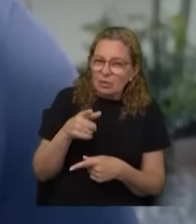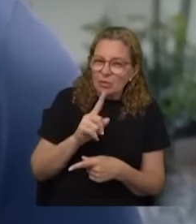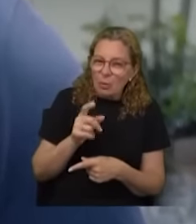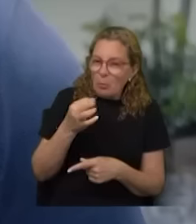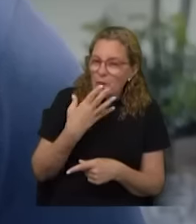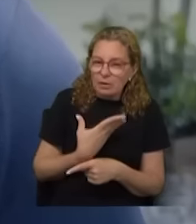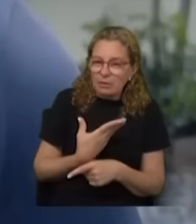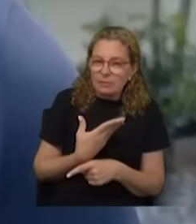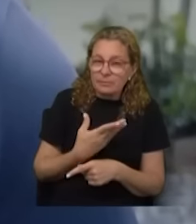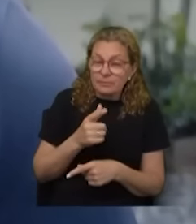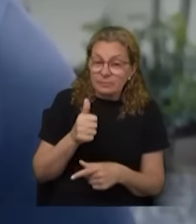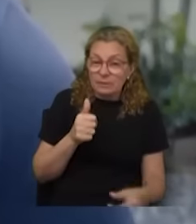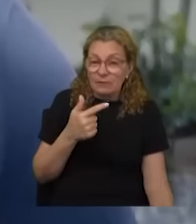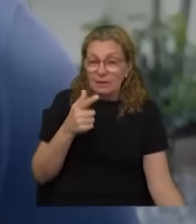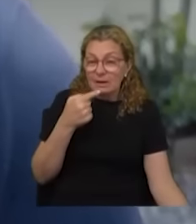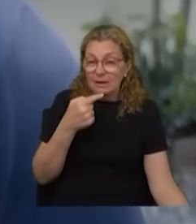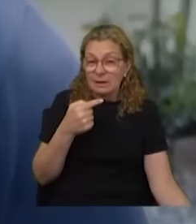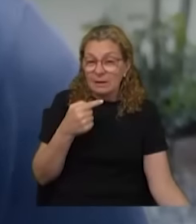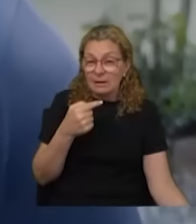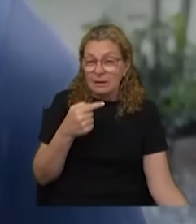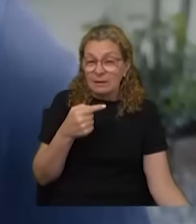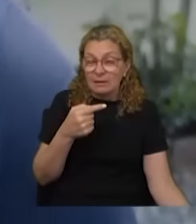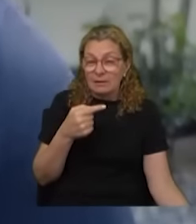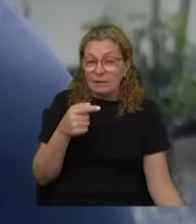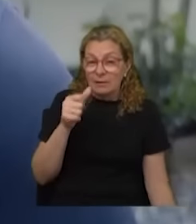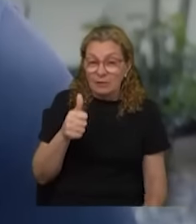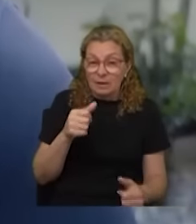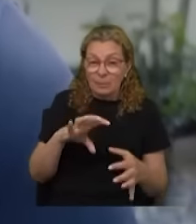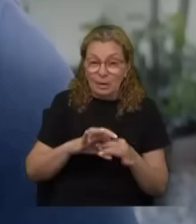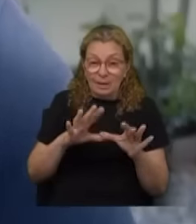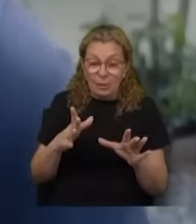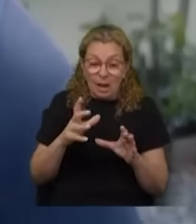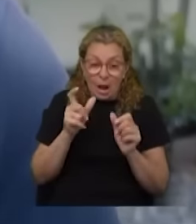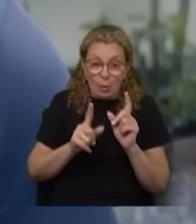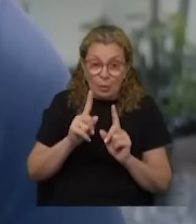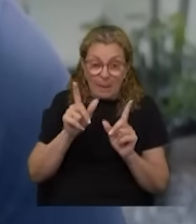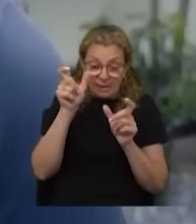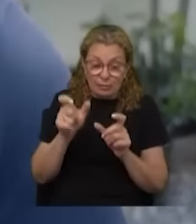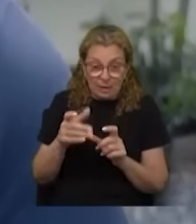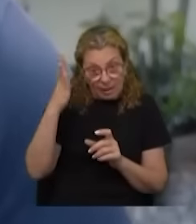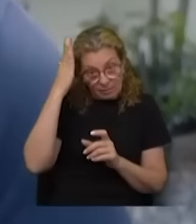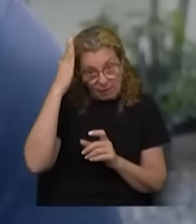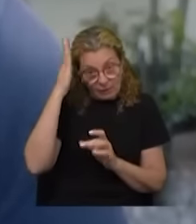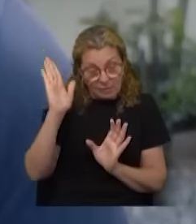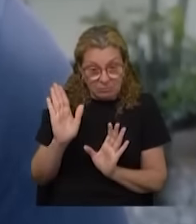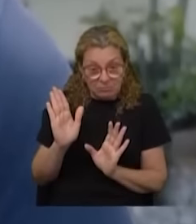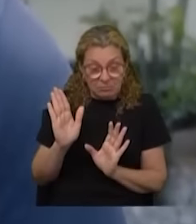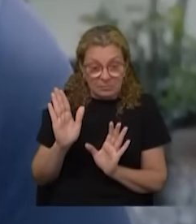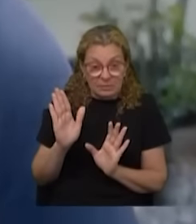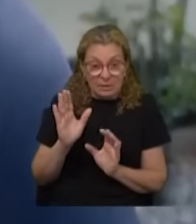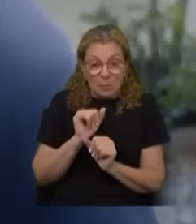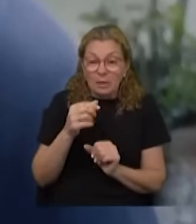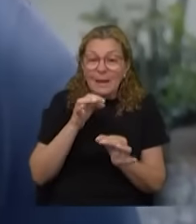correcto Bueno está bien que haya gente que adere haya gente que no adhiera porque es la democracia o sea cada uno se puede reunir se puede